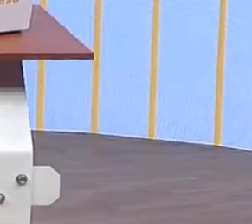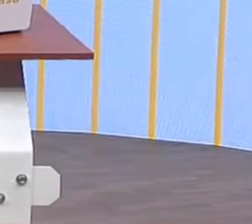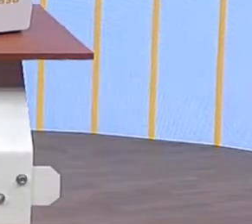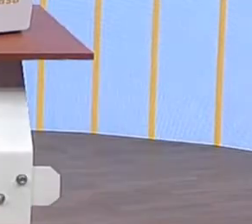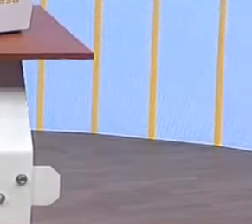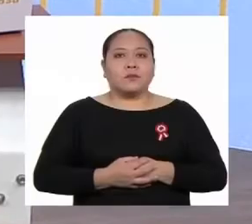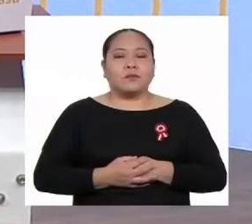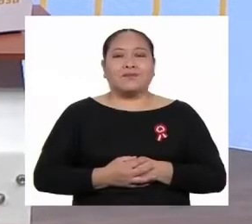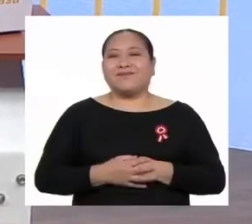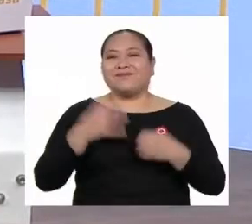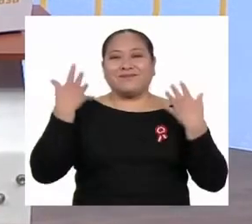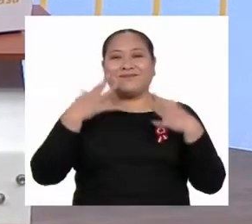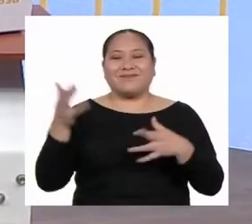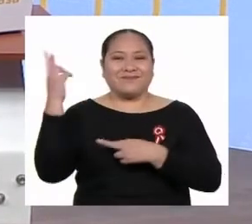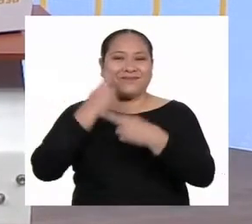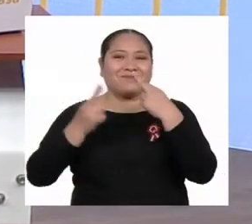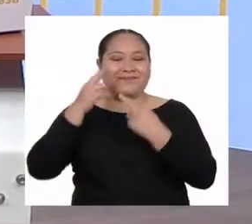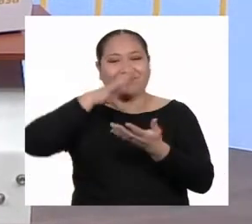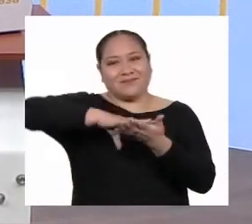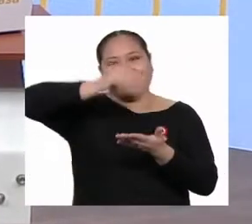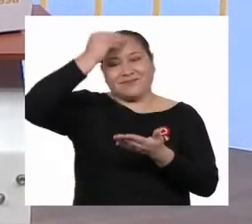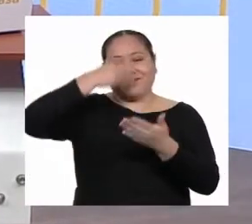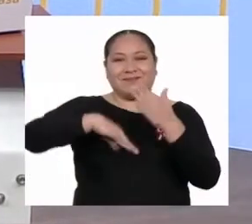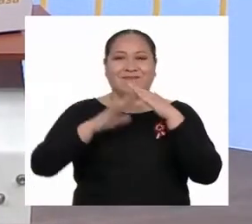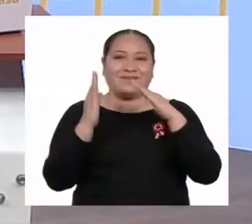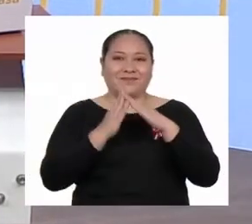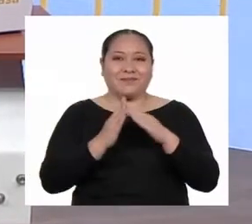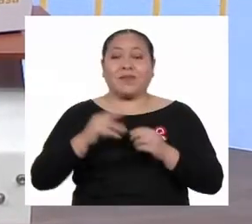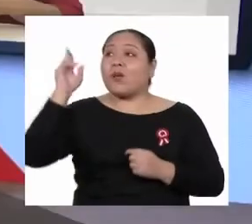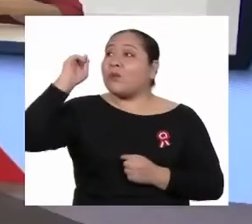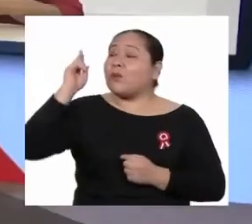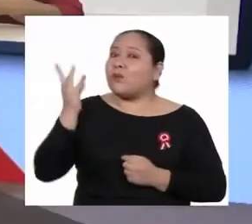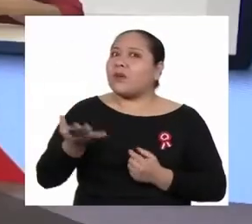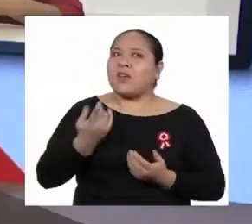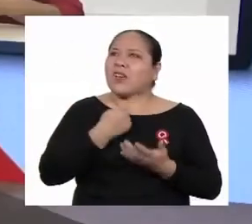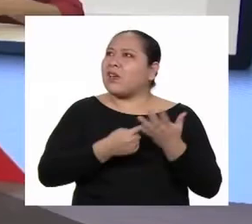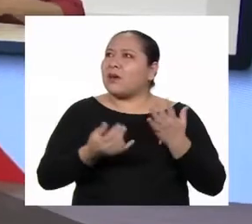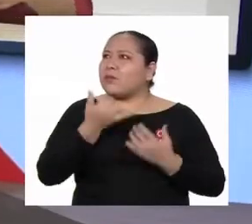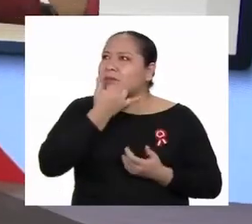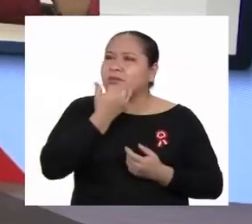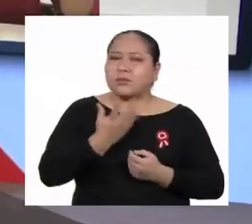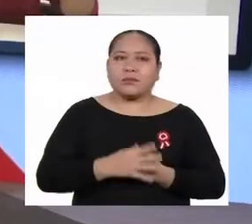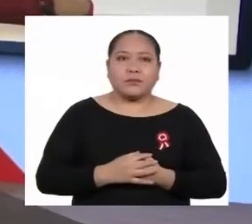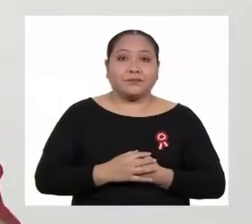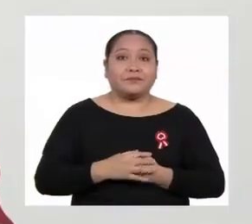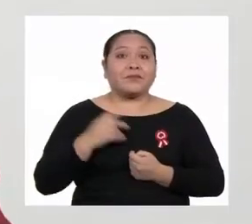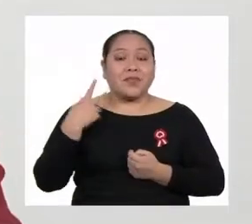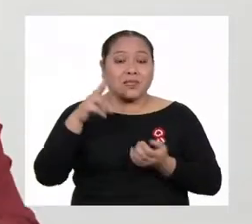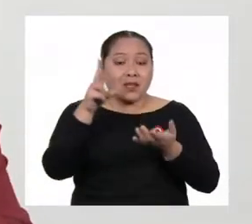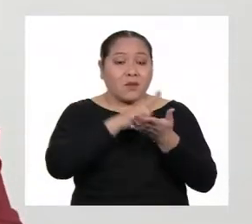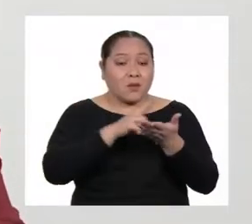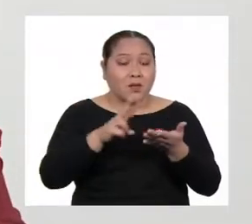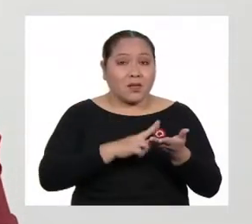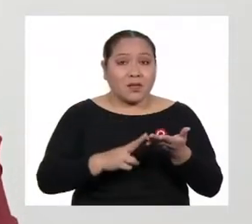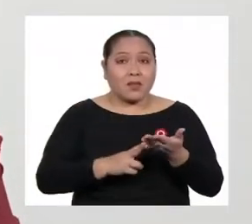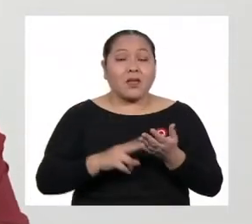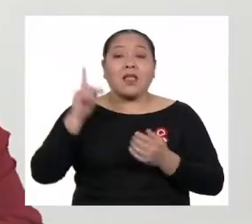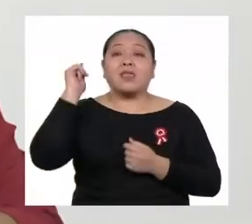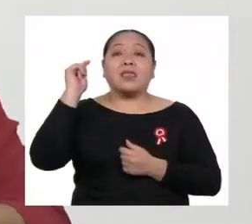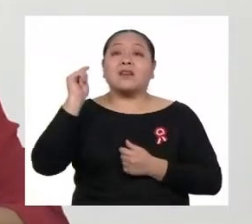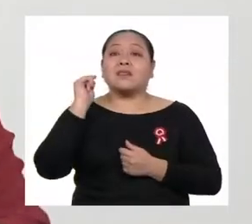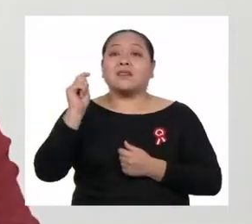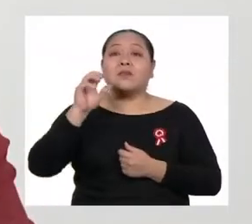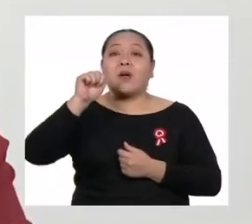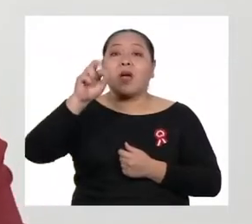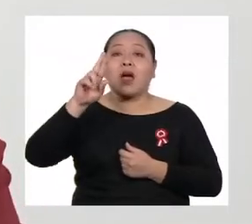Estamos de vuelta en Aprendo en Casa. Profe, ¿en qué estábamos? Estábamos leyendo el testimonio